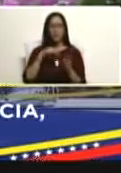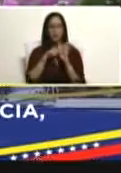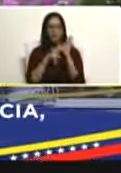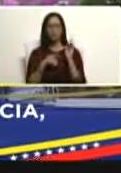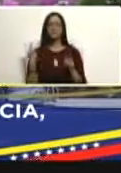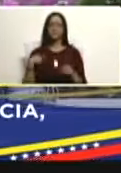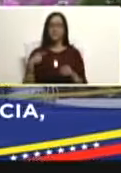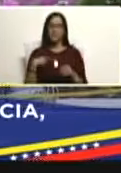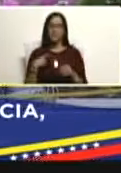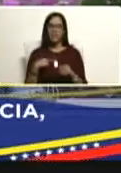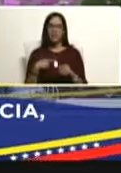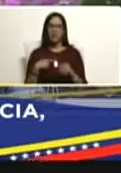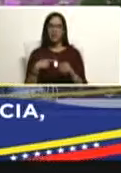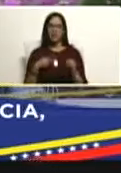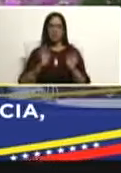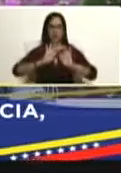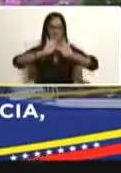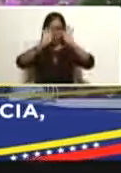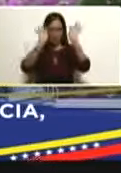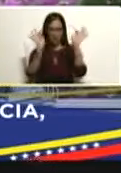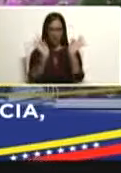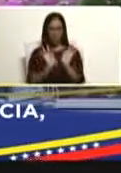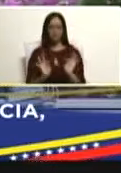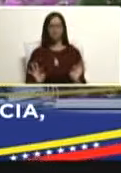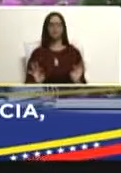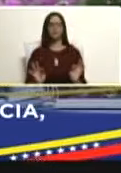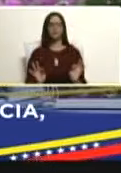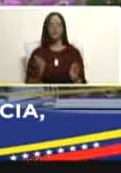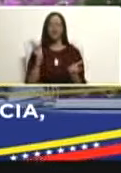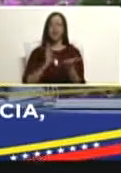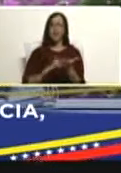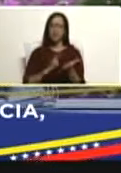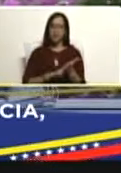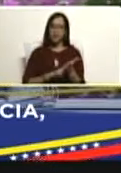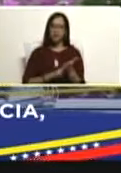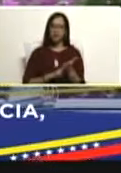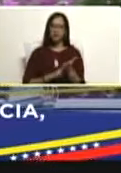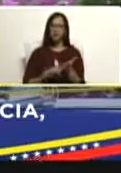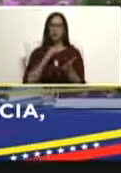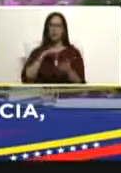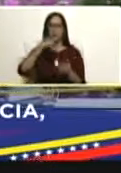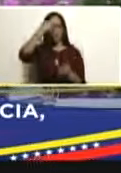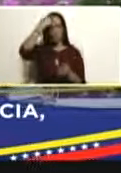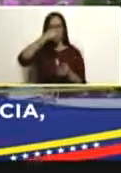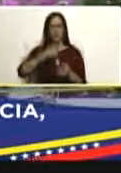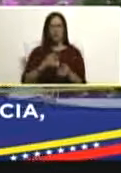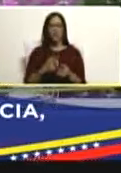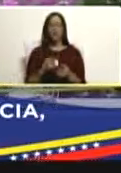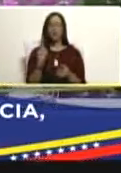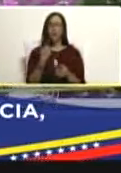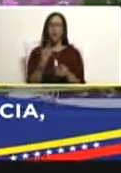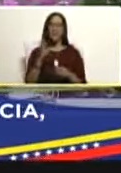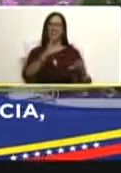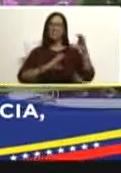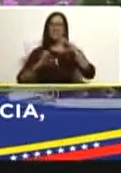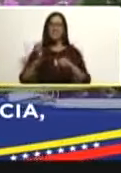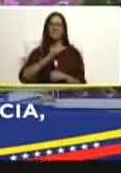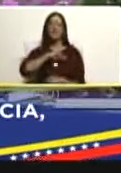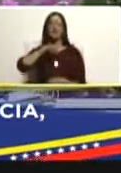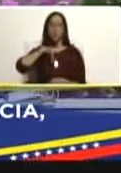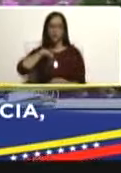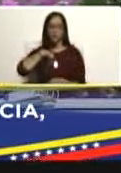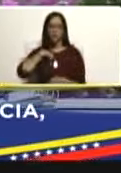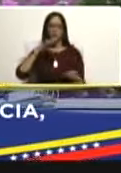tenga la estética, la verdad y la sonoridad de nuestro pueblo. Una ciencia nuestra, una